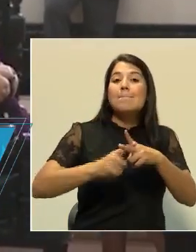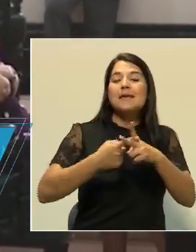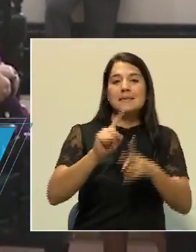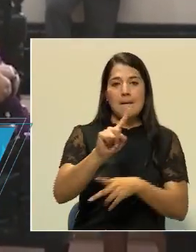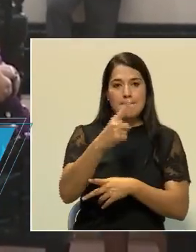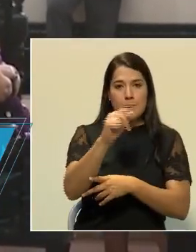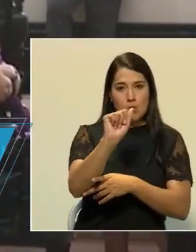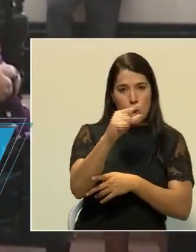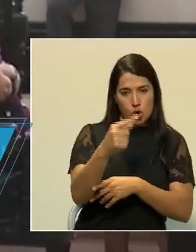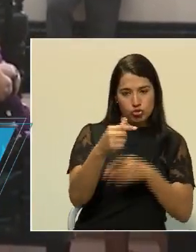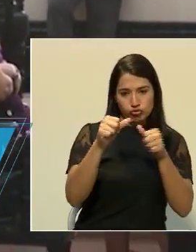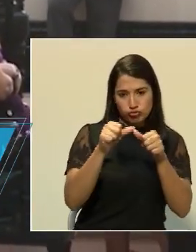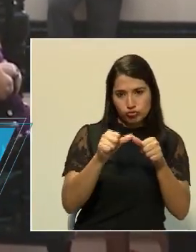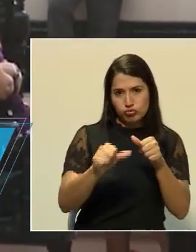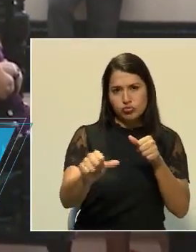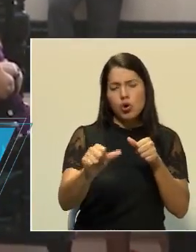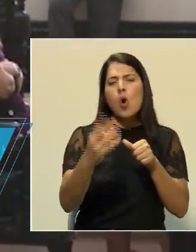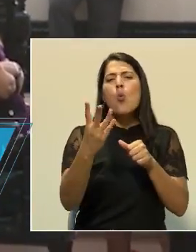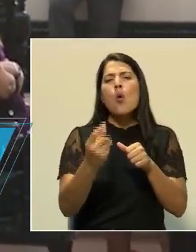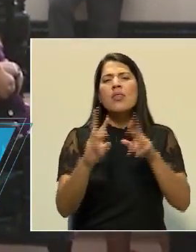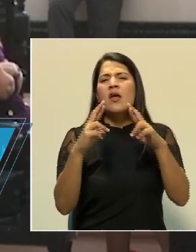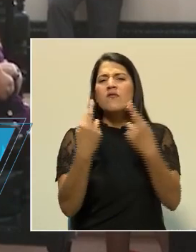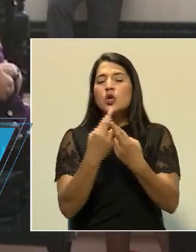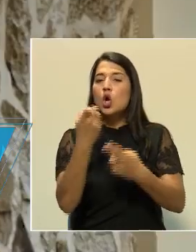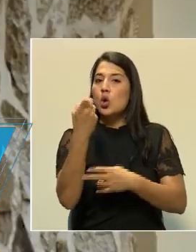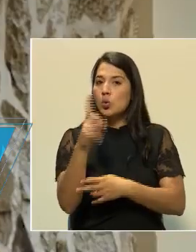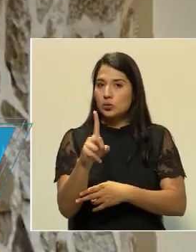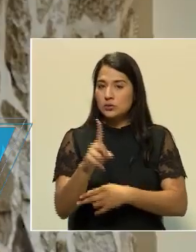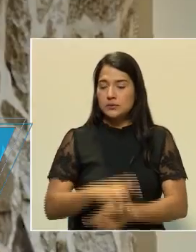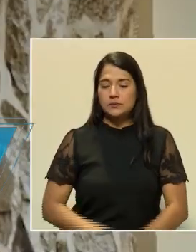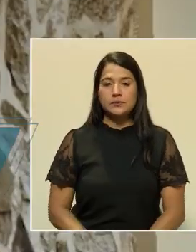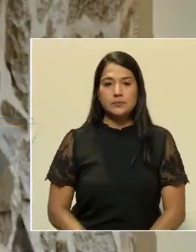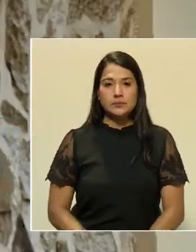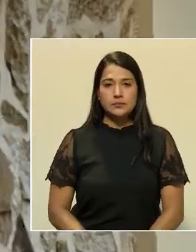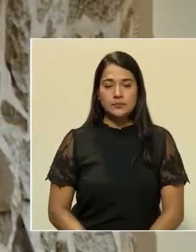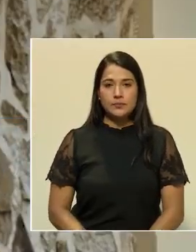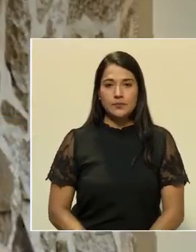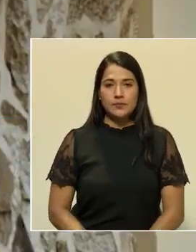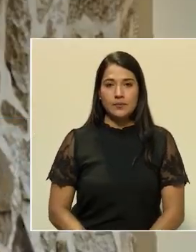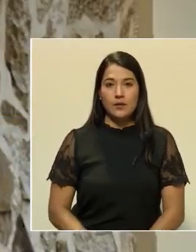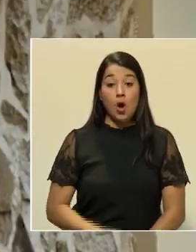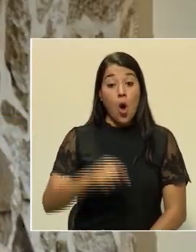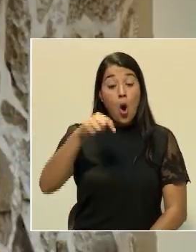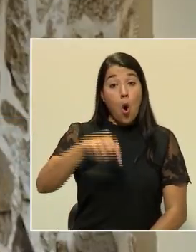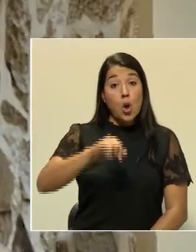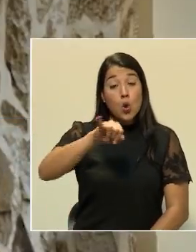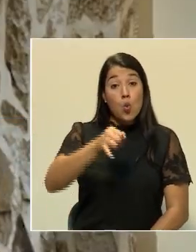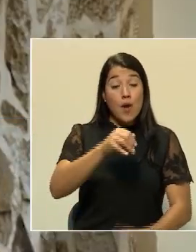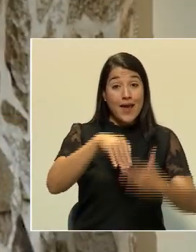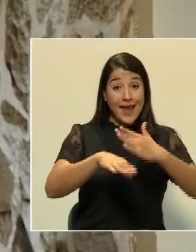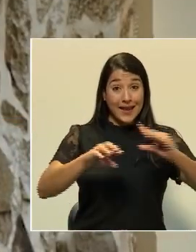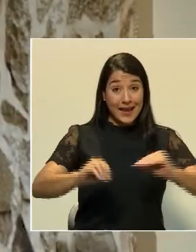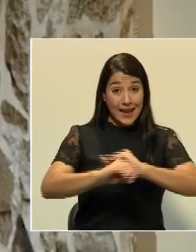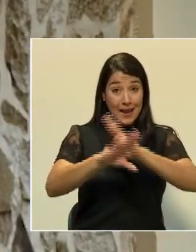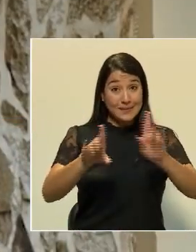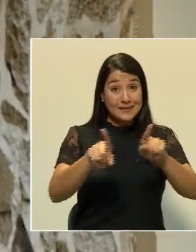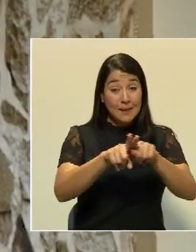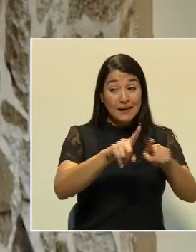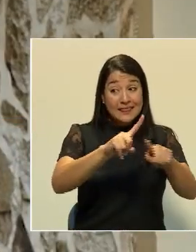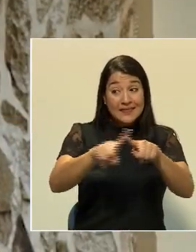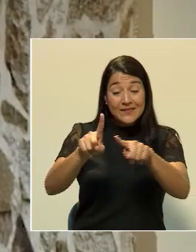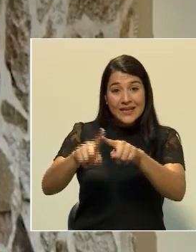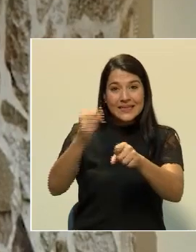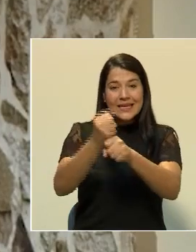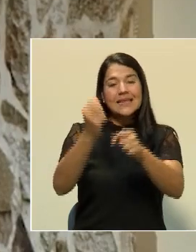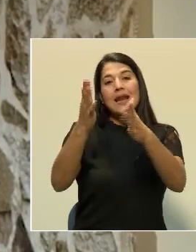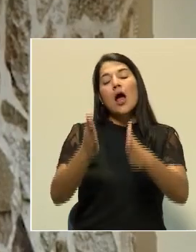1 de agosto y serán un total de 11 sesiones. Este jueves por la mañana también distintos funcionarios de la Cruz Roja